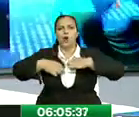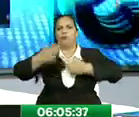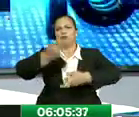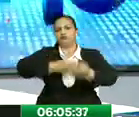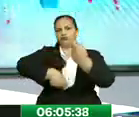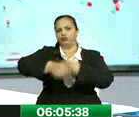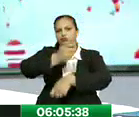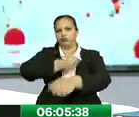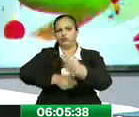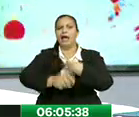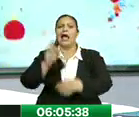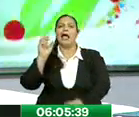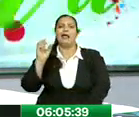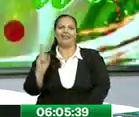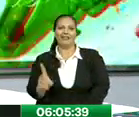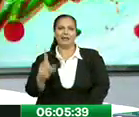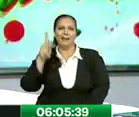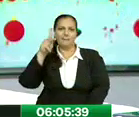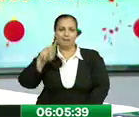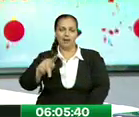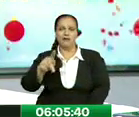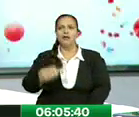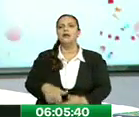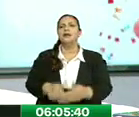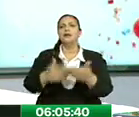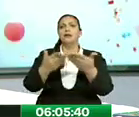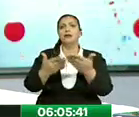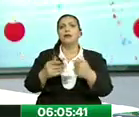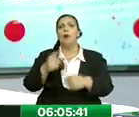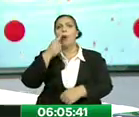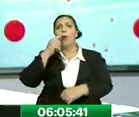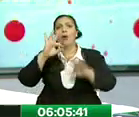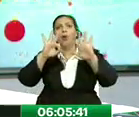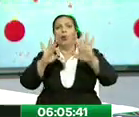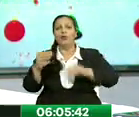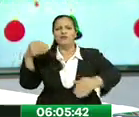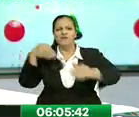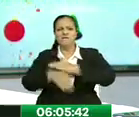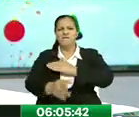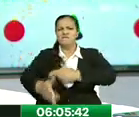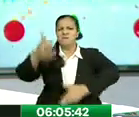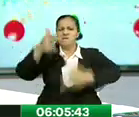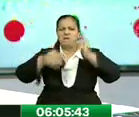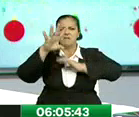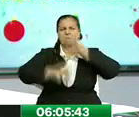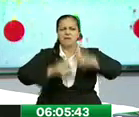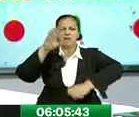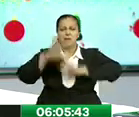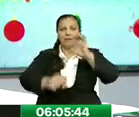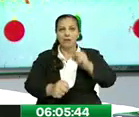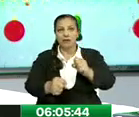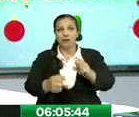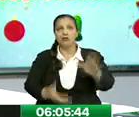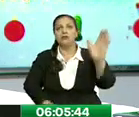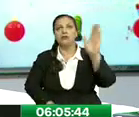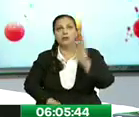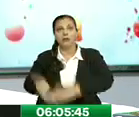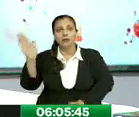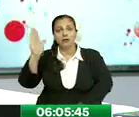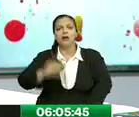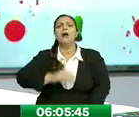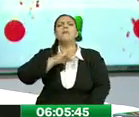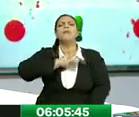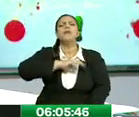está, escuchen bien, la policía está tras la pista de los 8 sujetos armados que se